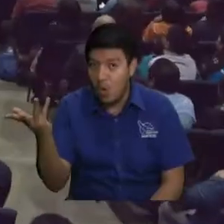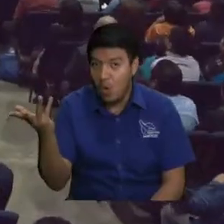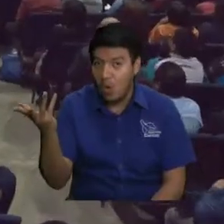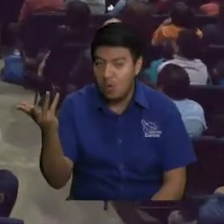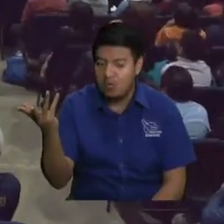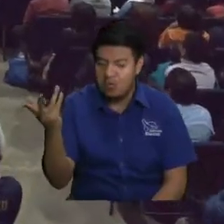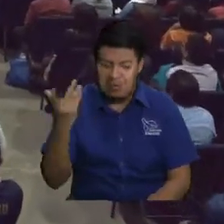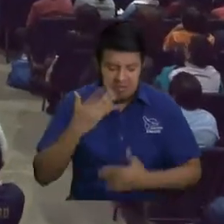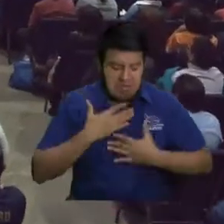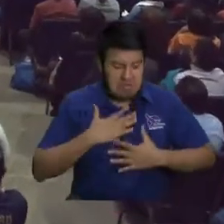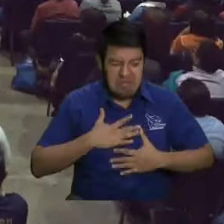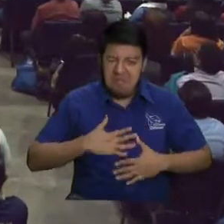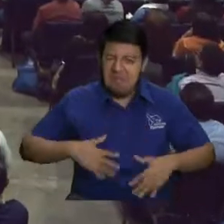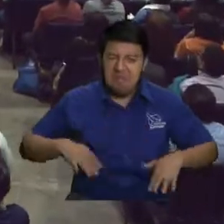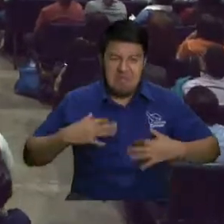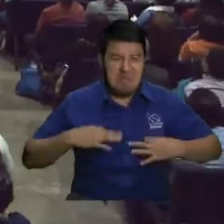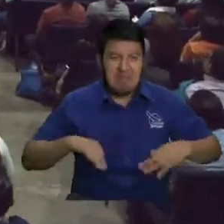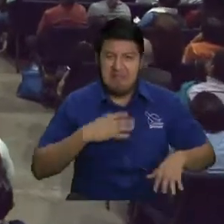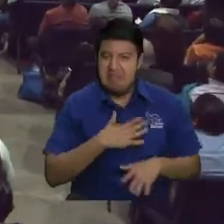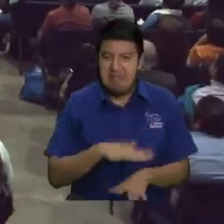ligoso.